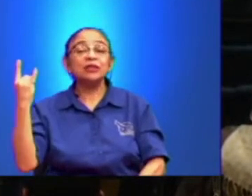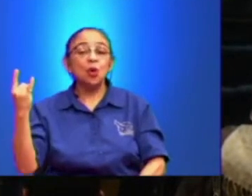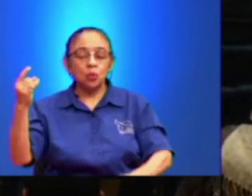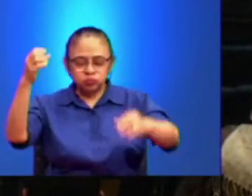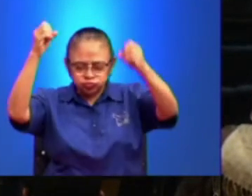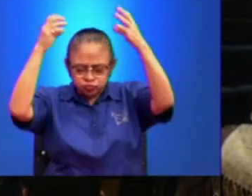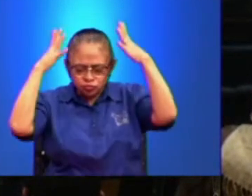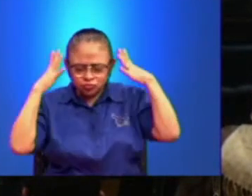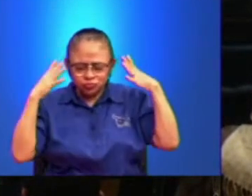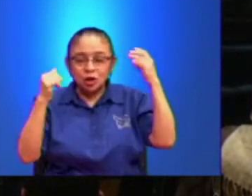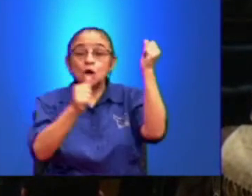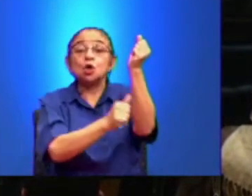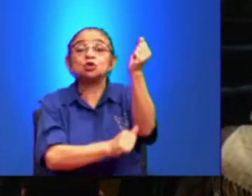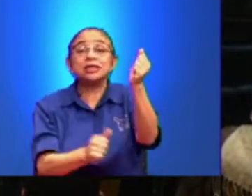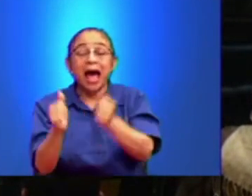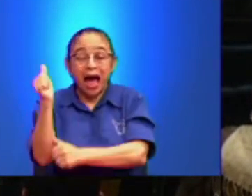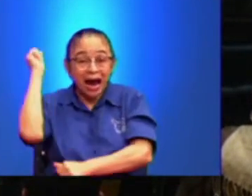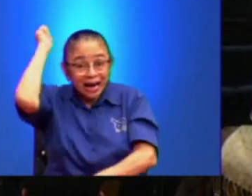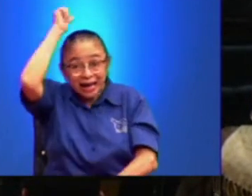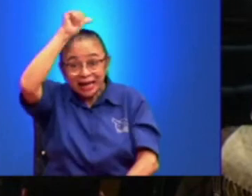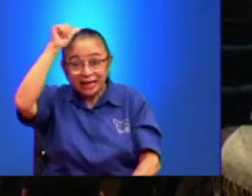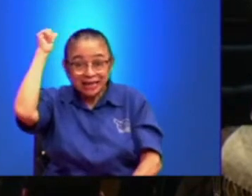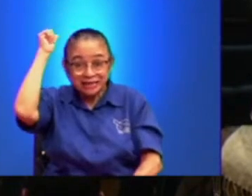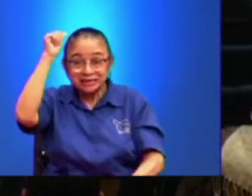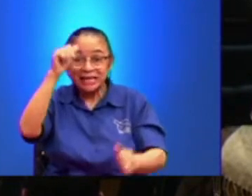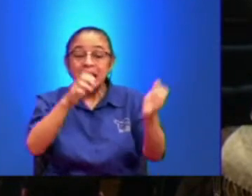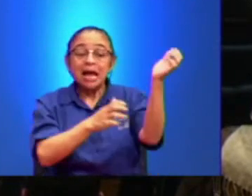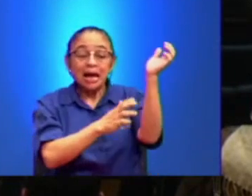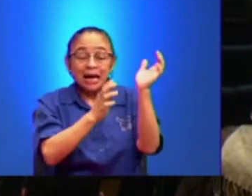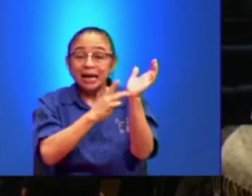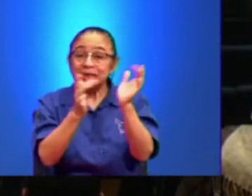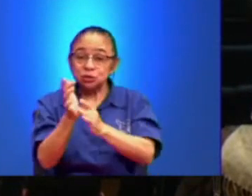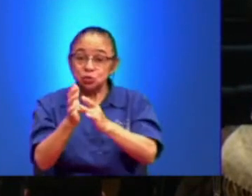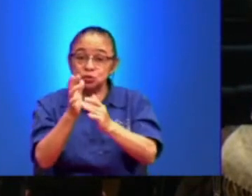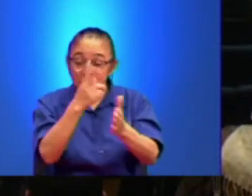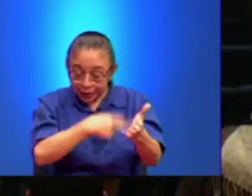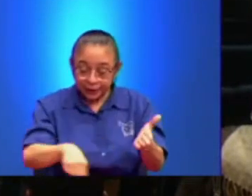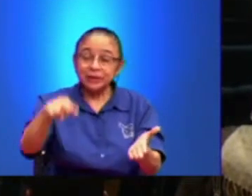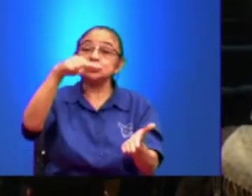y los ángeles jesús resucitado